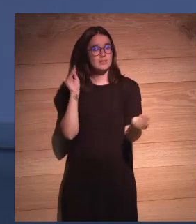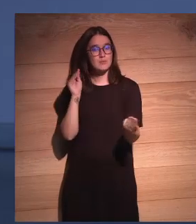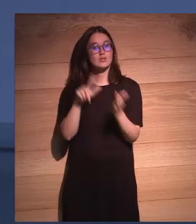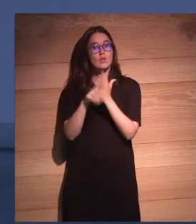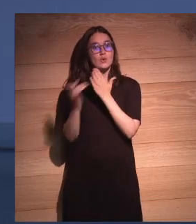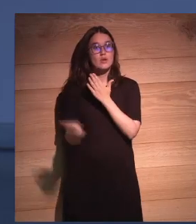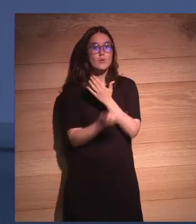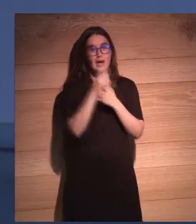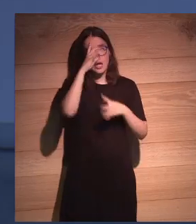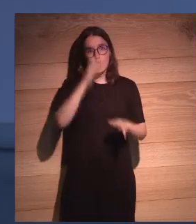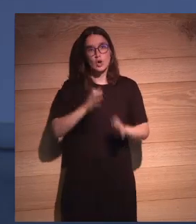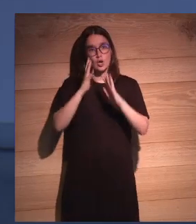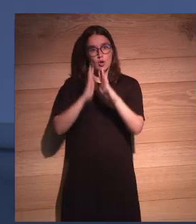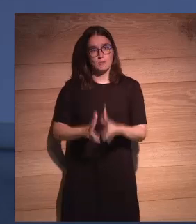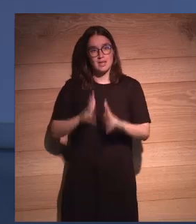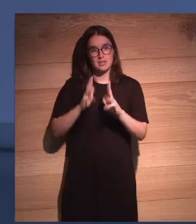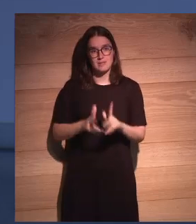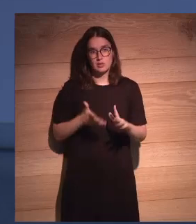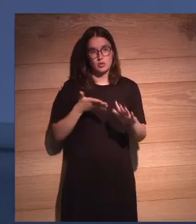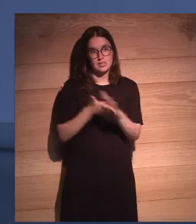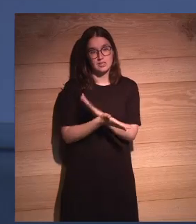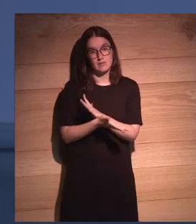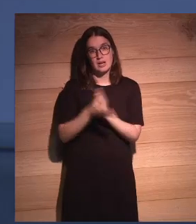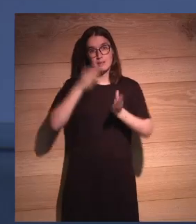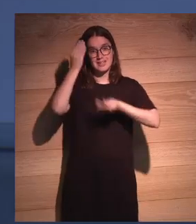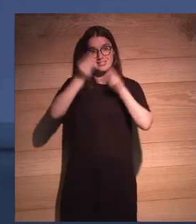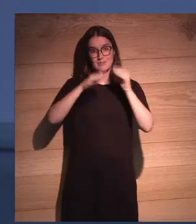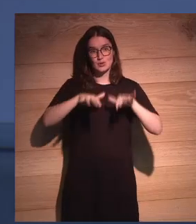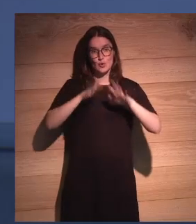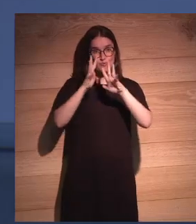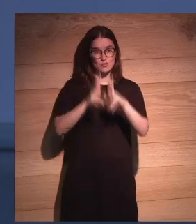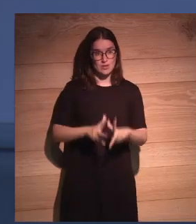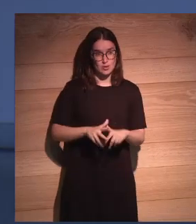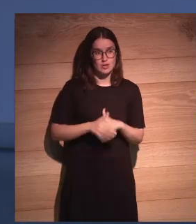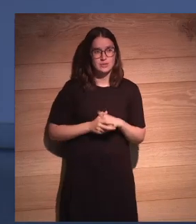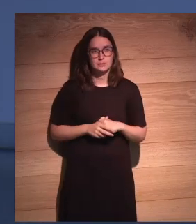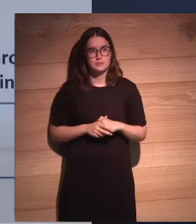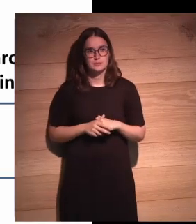lenguaje lógico-matemático, que es lo que nos traería el pensamiento computacional.